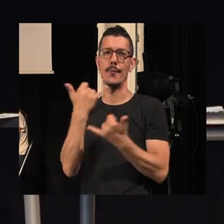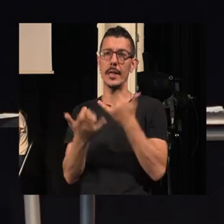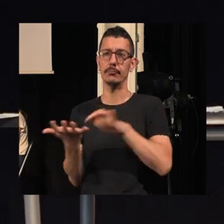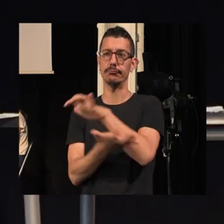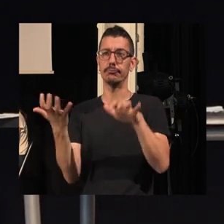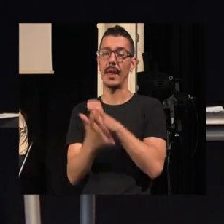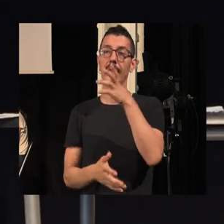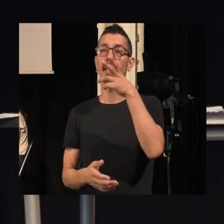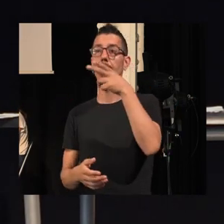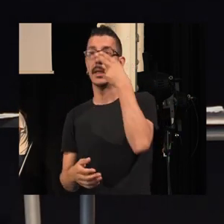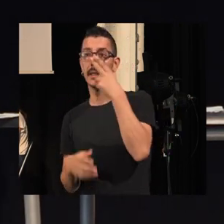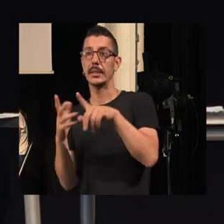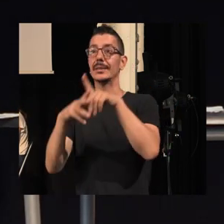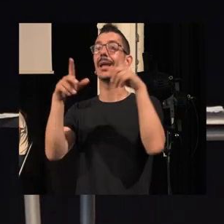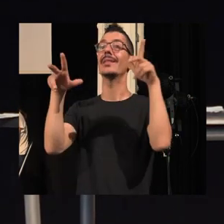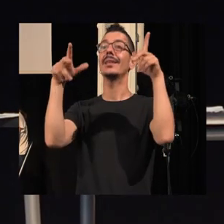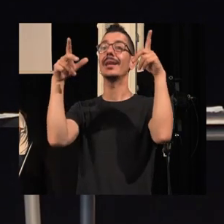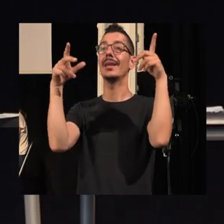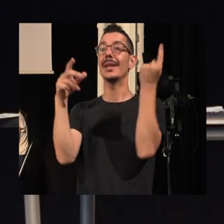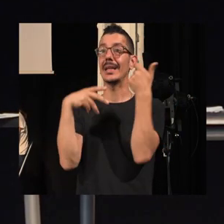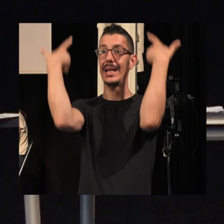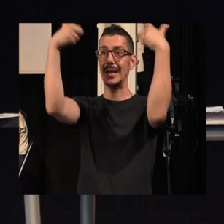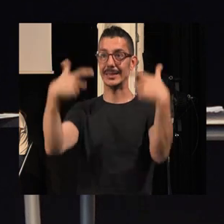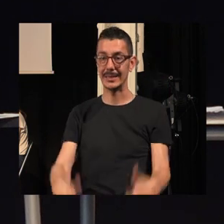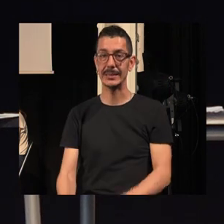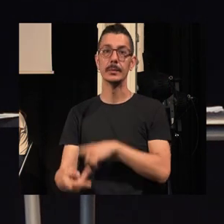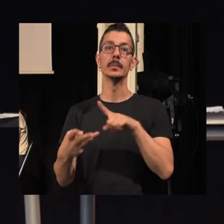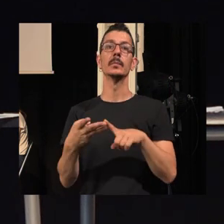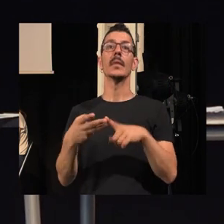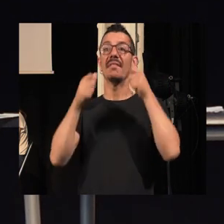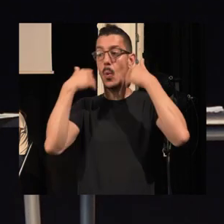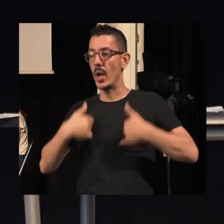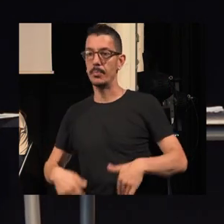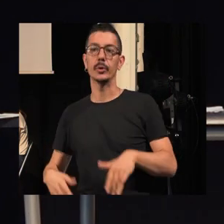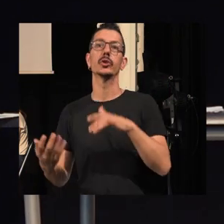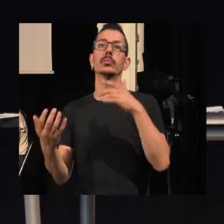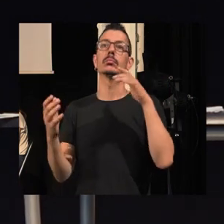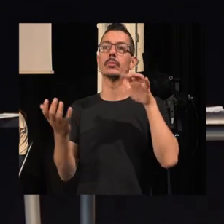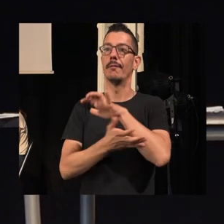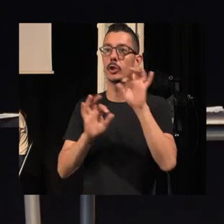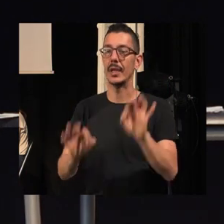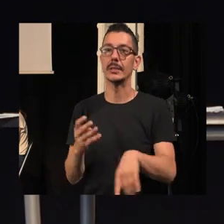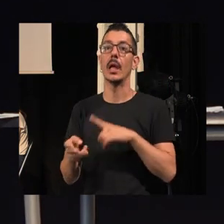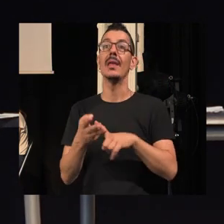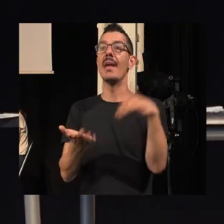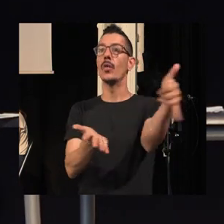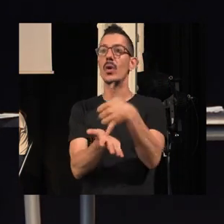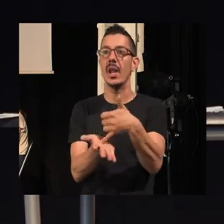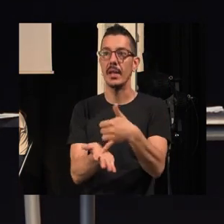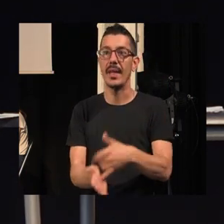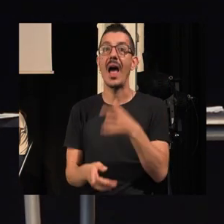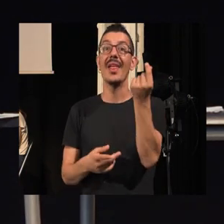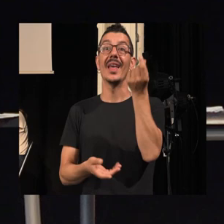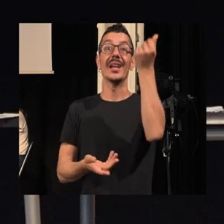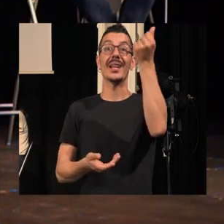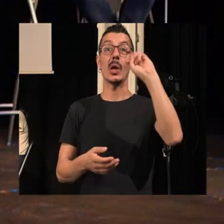un conflicto en torno a la vulnerabilidad, en torno al acceso a los recursos. Y yo creo que eso es